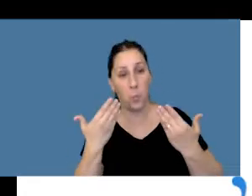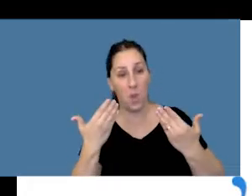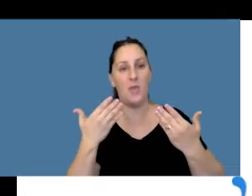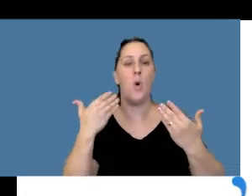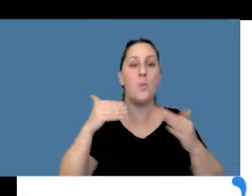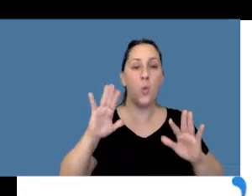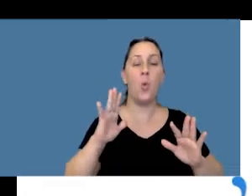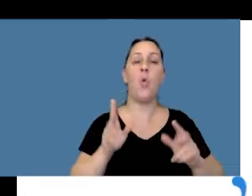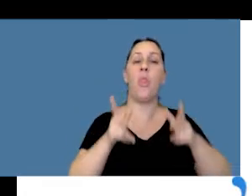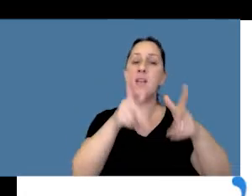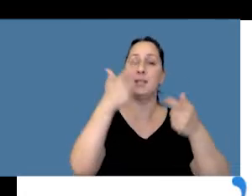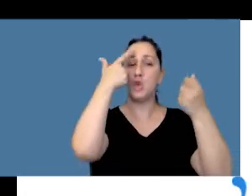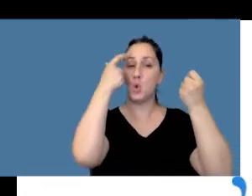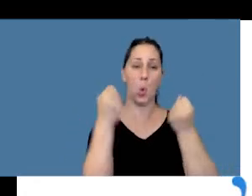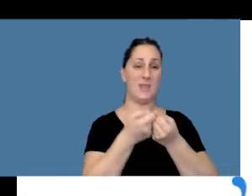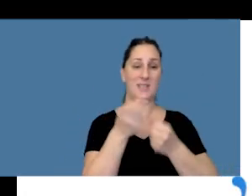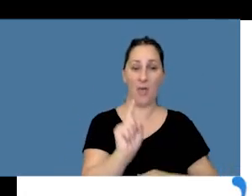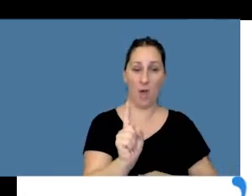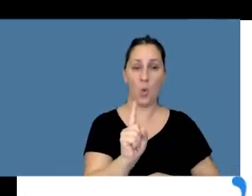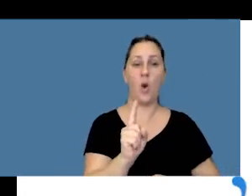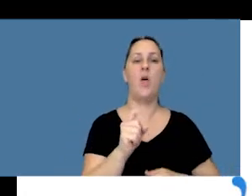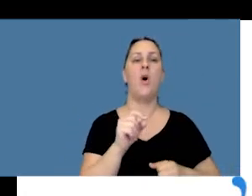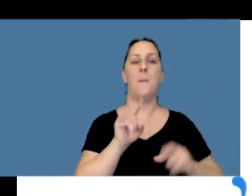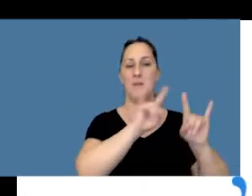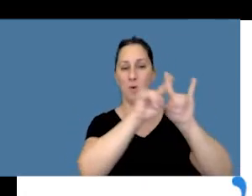expresar su disconformidad a través del portal o del